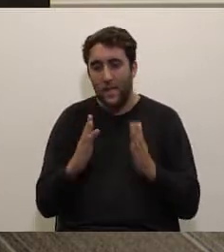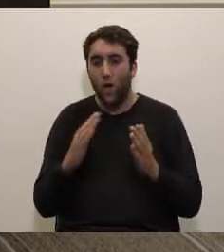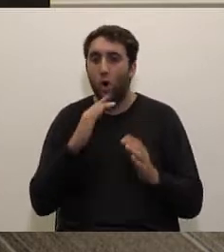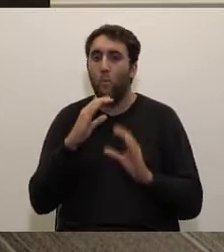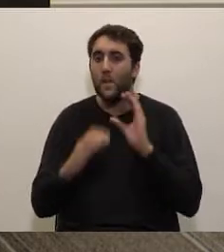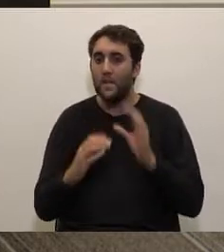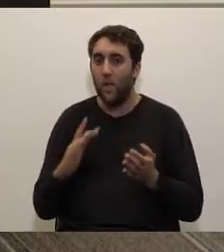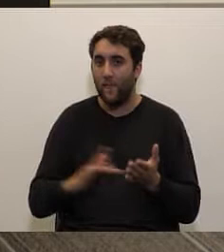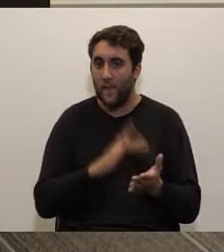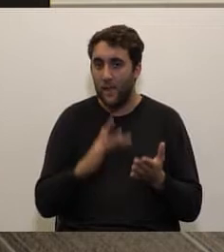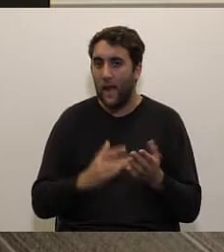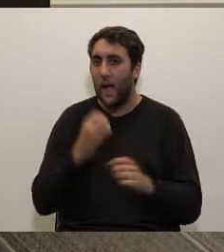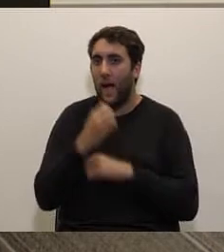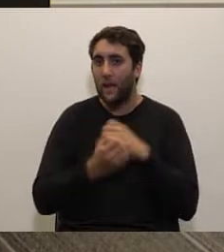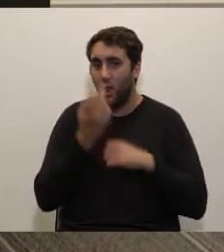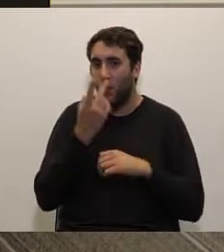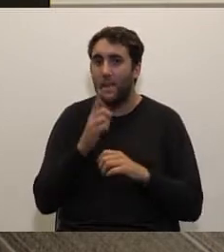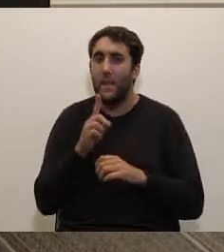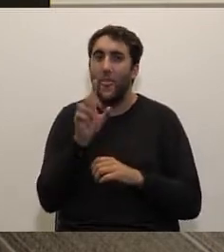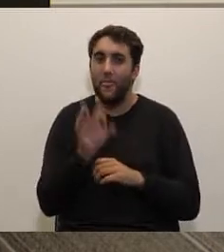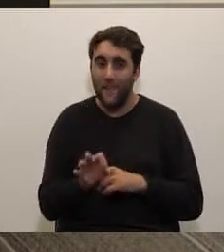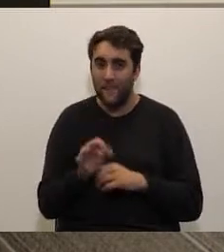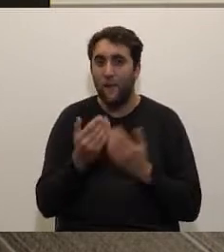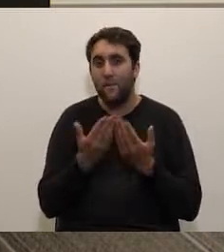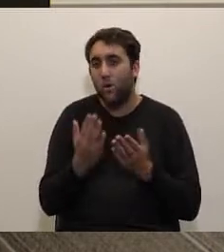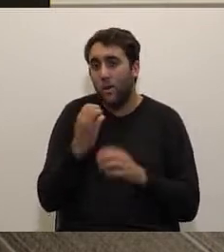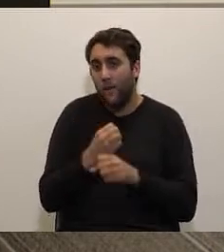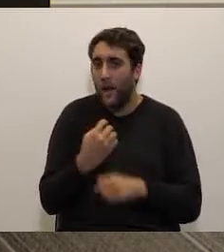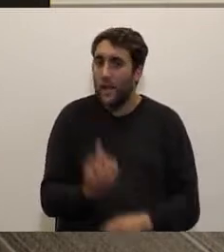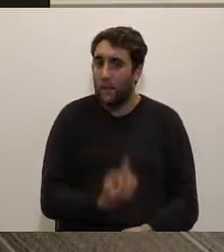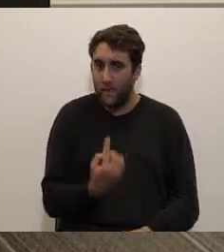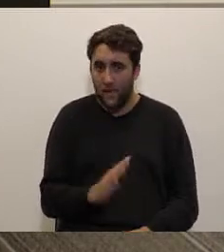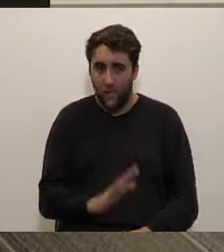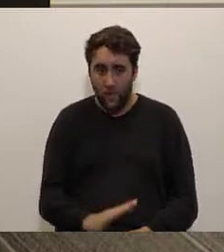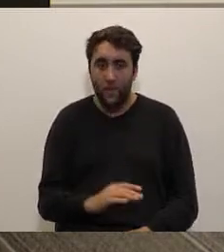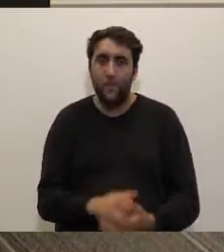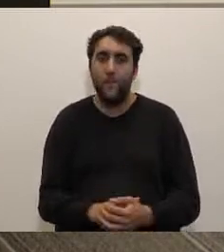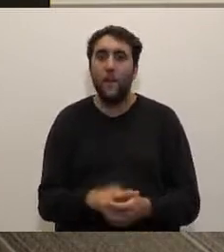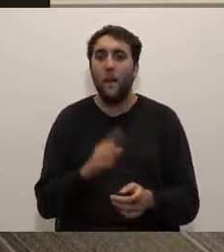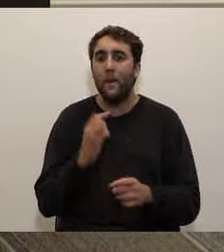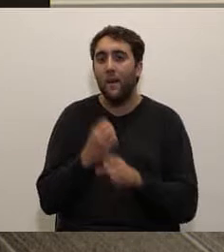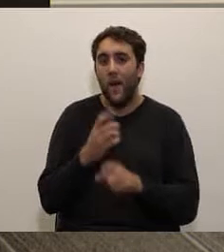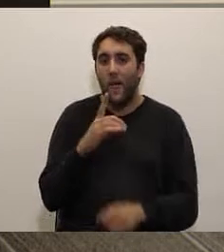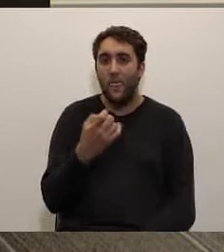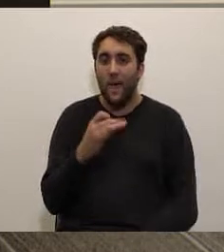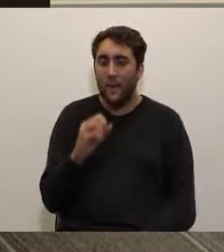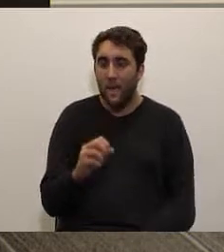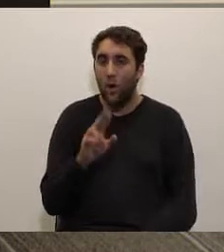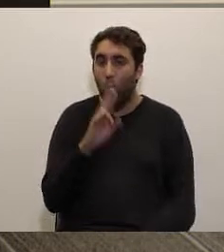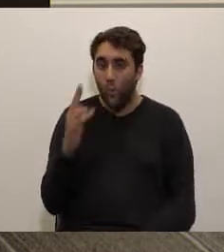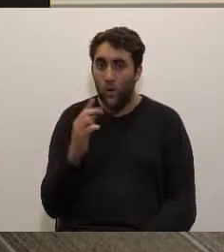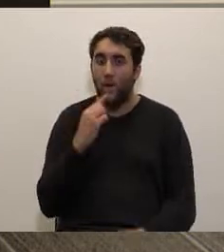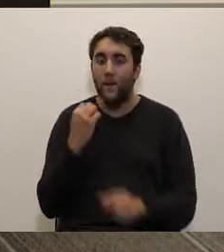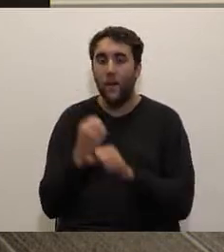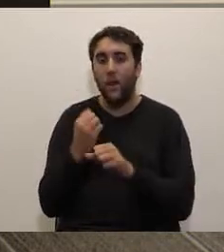y en 2010 pasó a ser consultor independiente y además de trabajar en Data Uruguay desde 2012, ha trabajado para